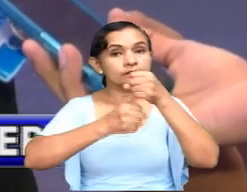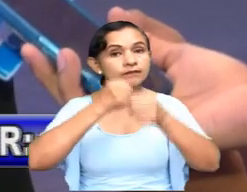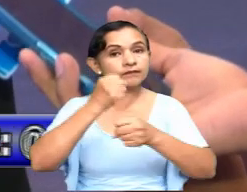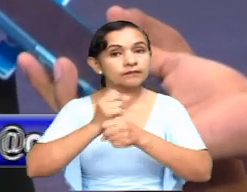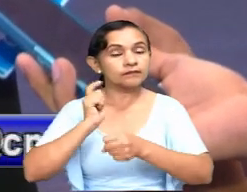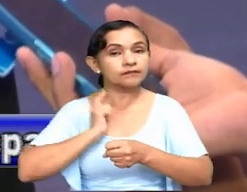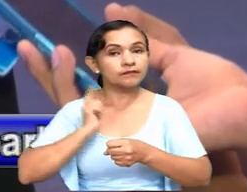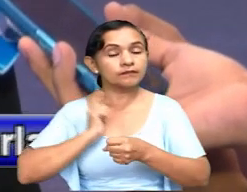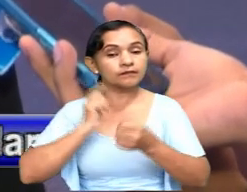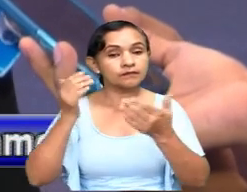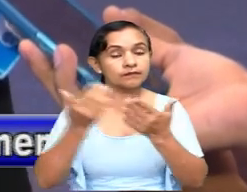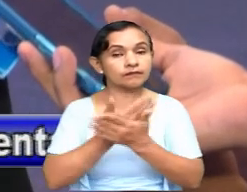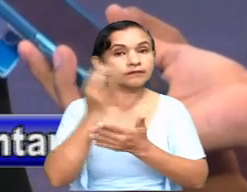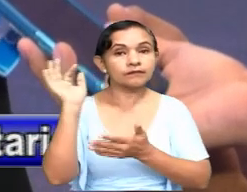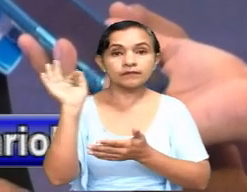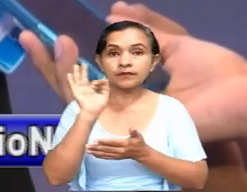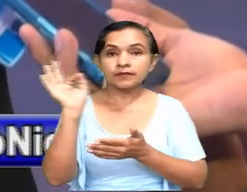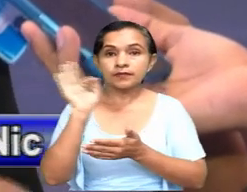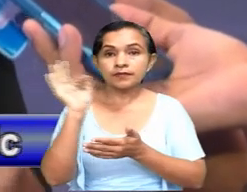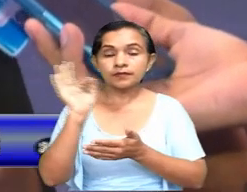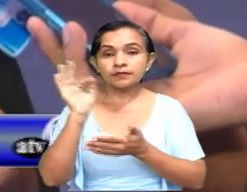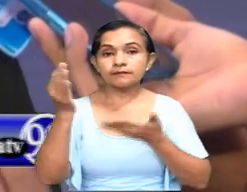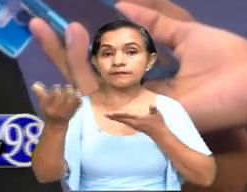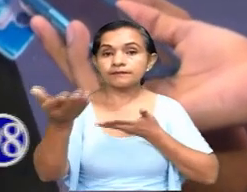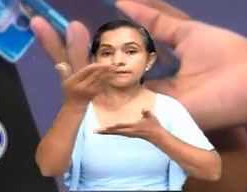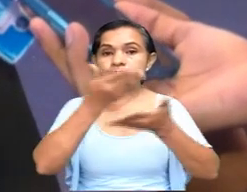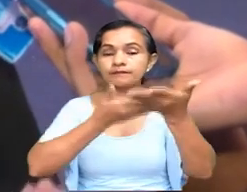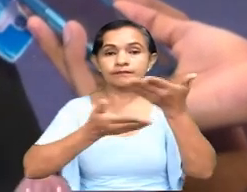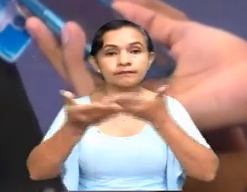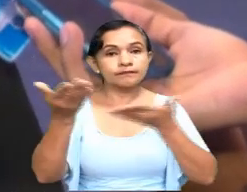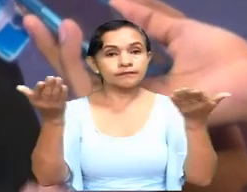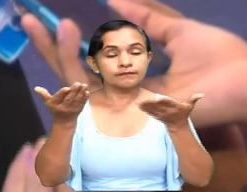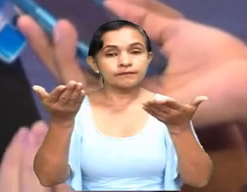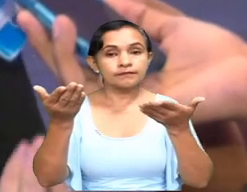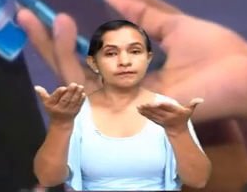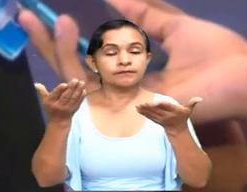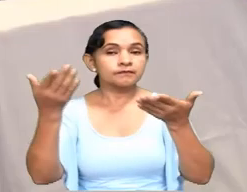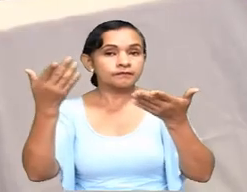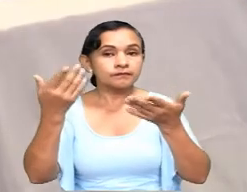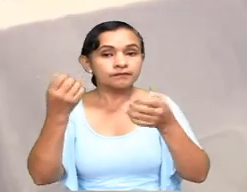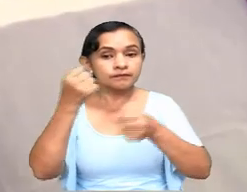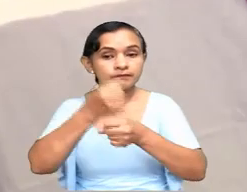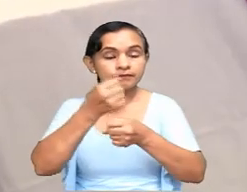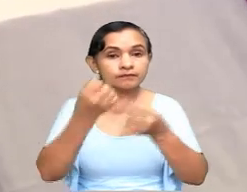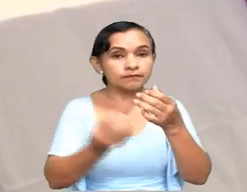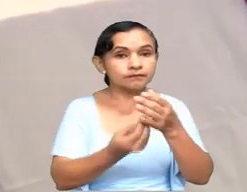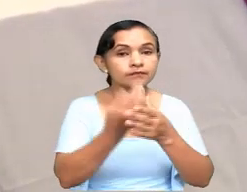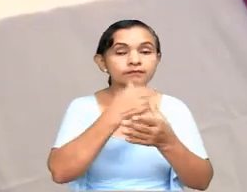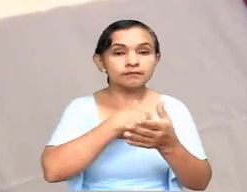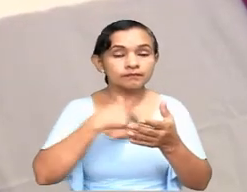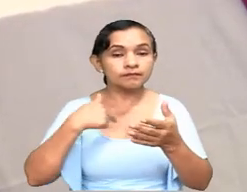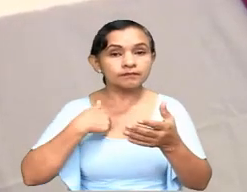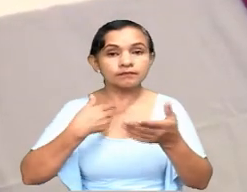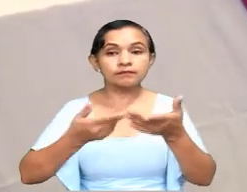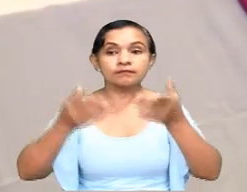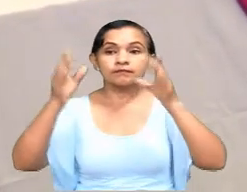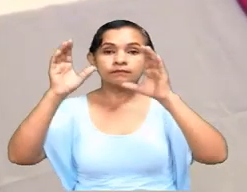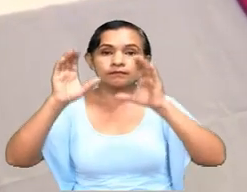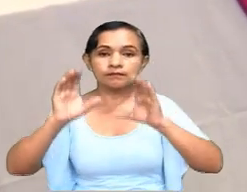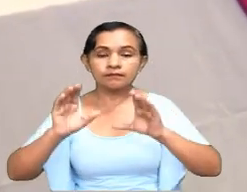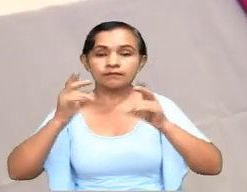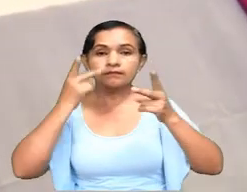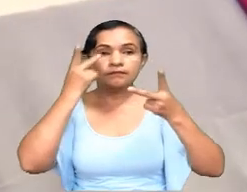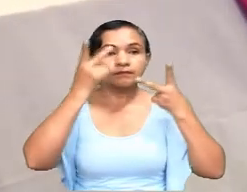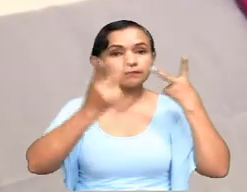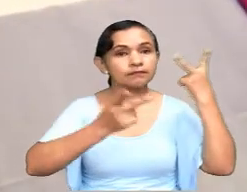una modalidad de intercambio directamente en un ambiente productivo. Vamos a estar por la tarde visitando